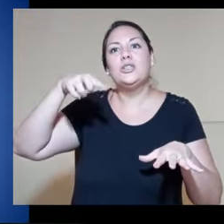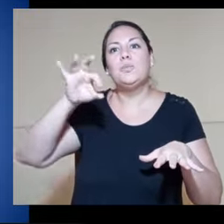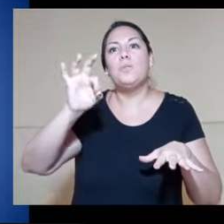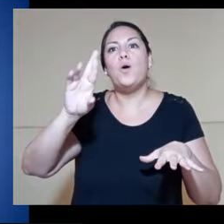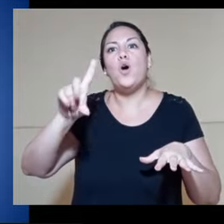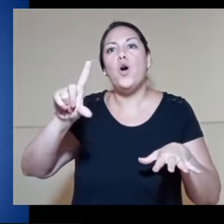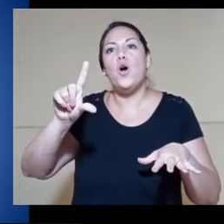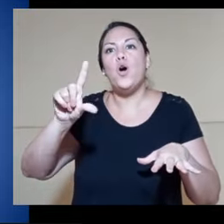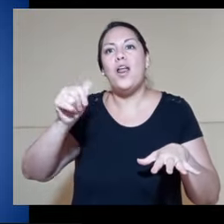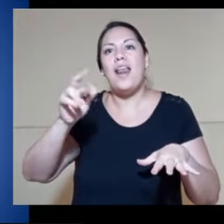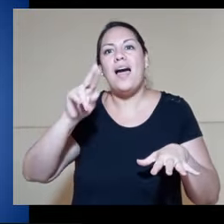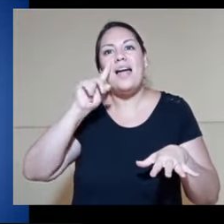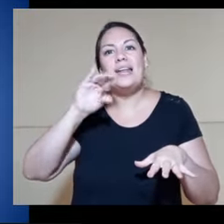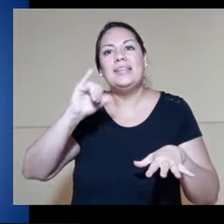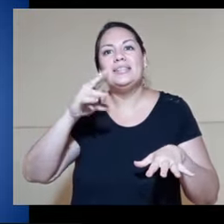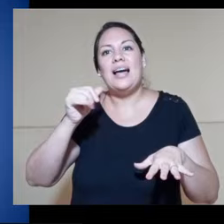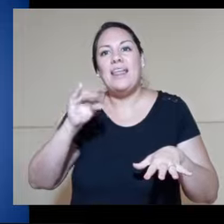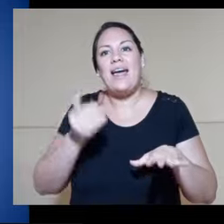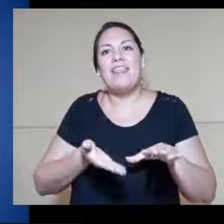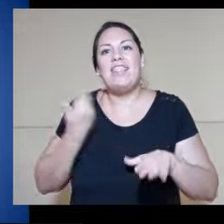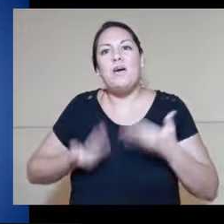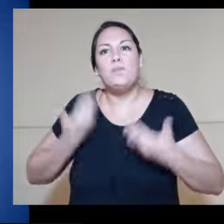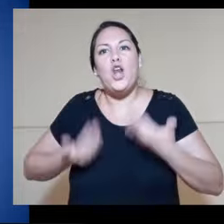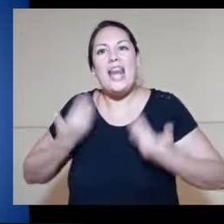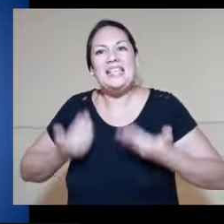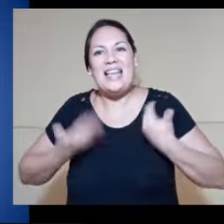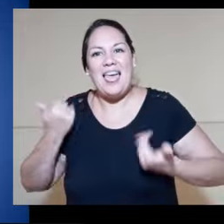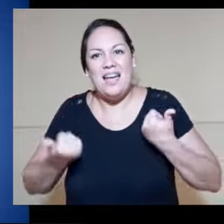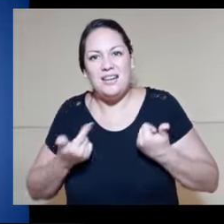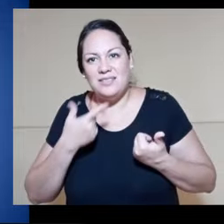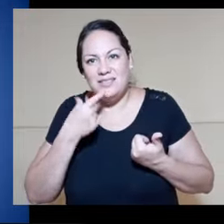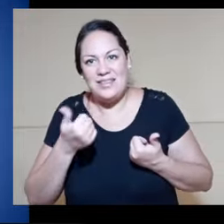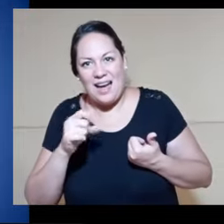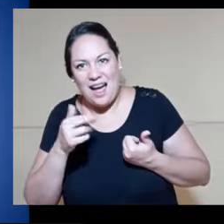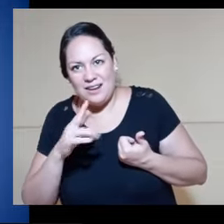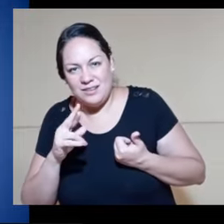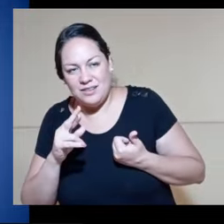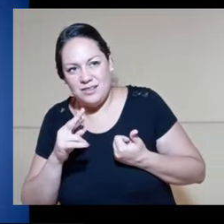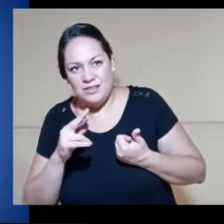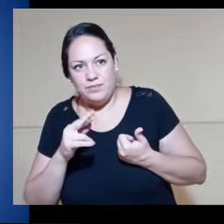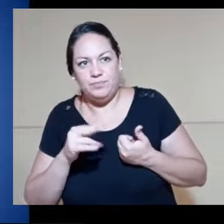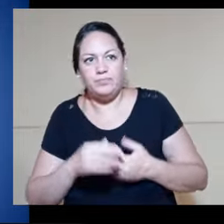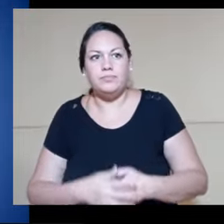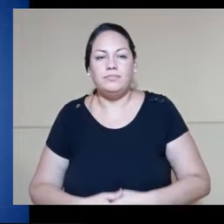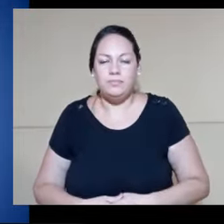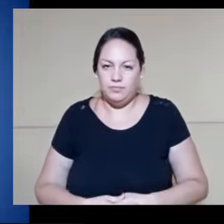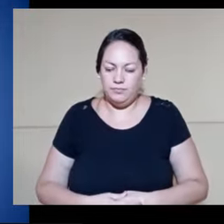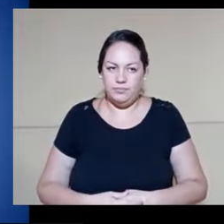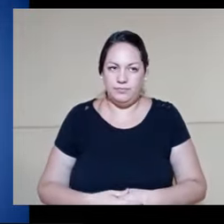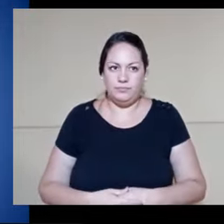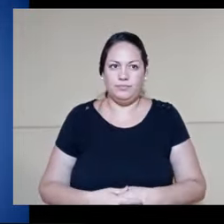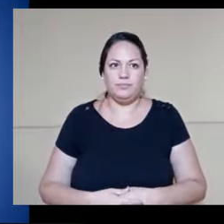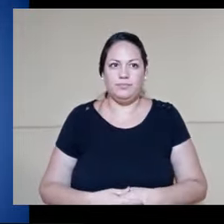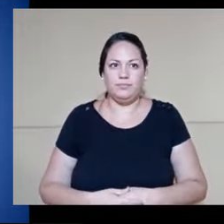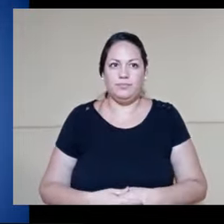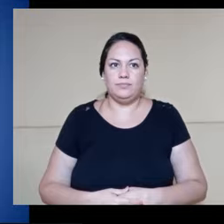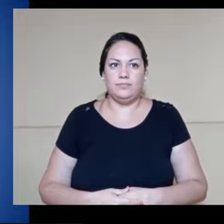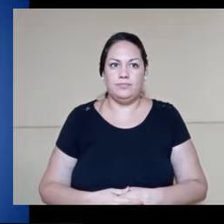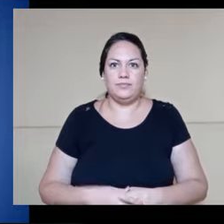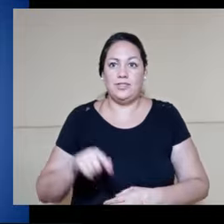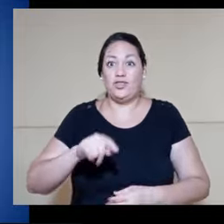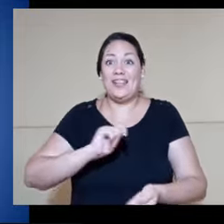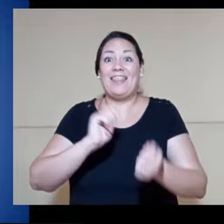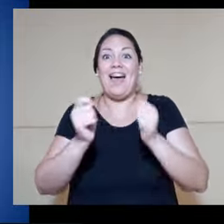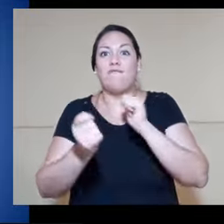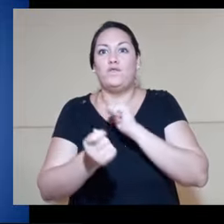despolarizada. ¿Y por qué despolarizada? Porque cambió la polaridad. Si la polaridad del reposo era positiva afuera y menos